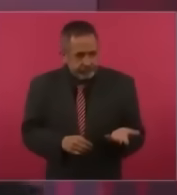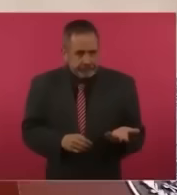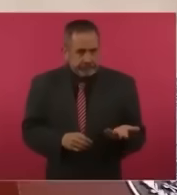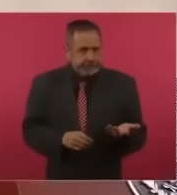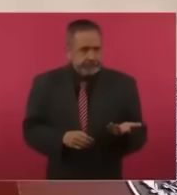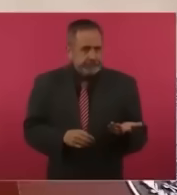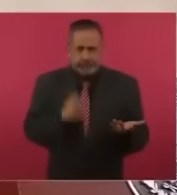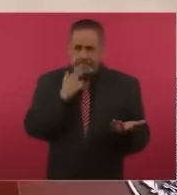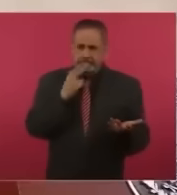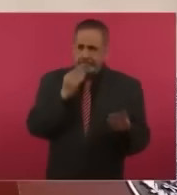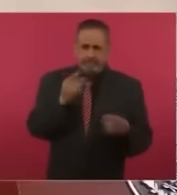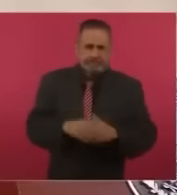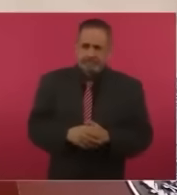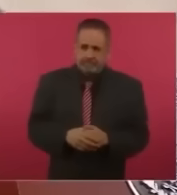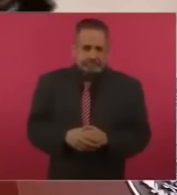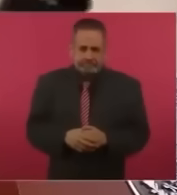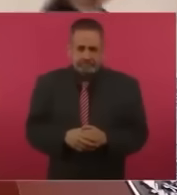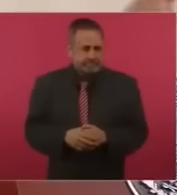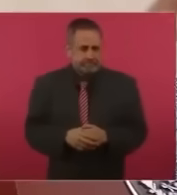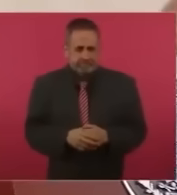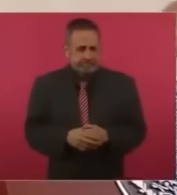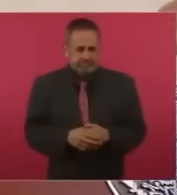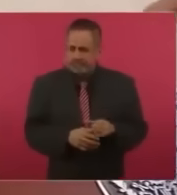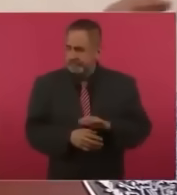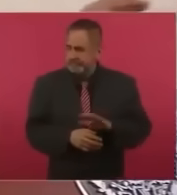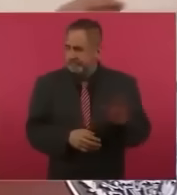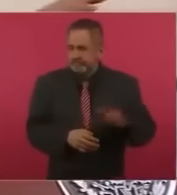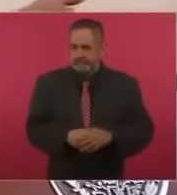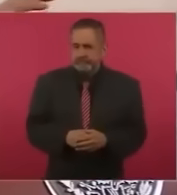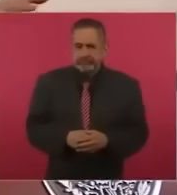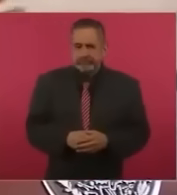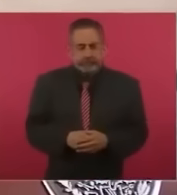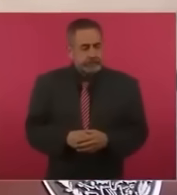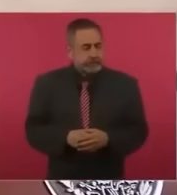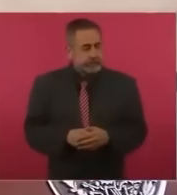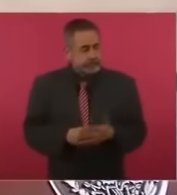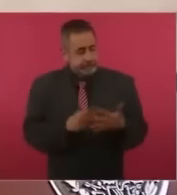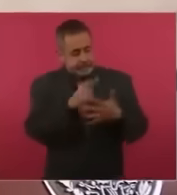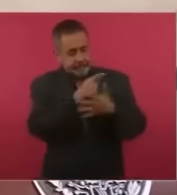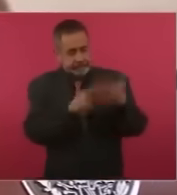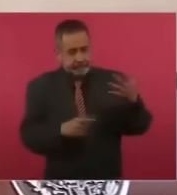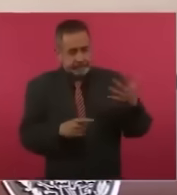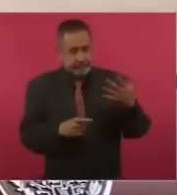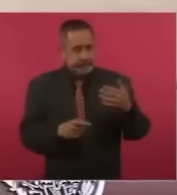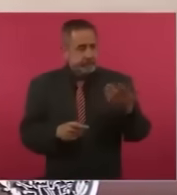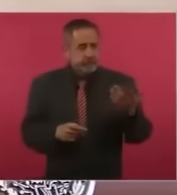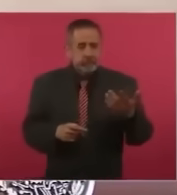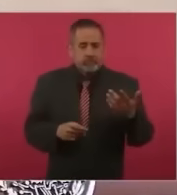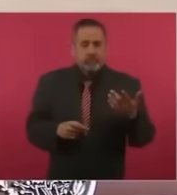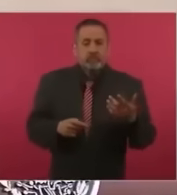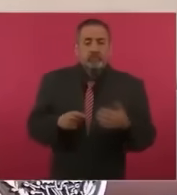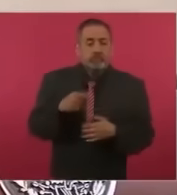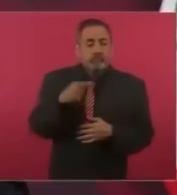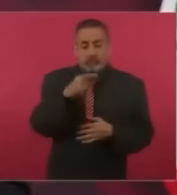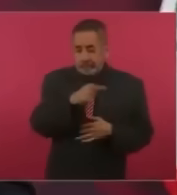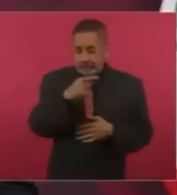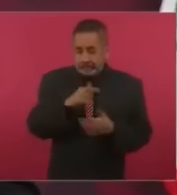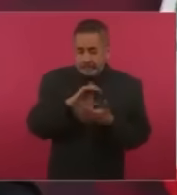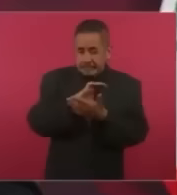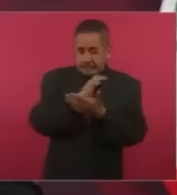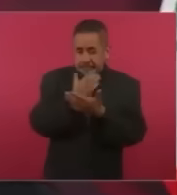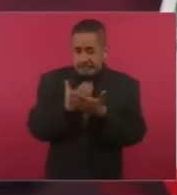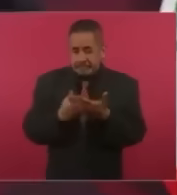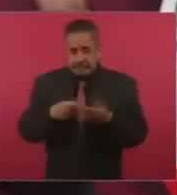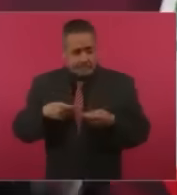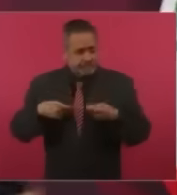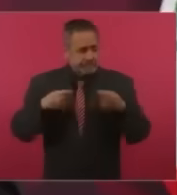humanismo mexicano en realidad López Obrador reivindica la tradición histórica de la irrupción del México profundo en momentos políticos como